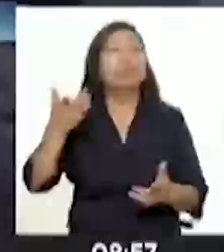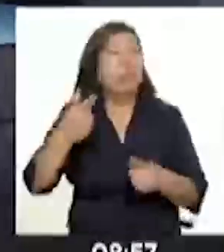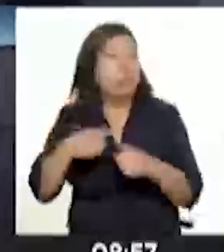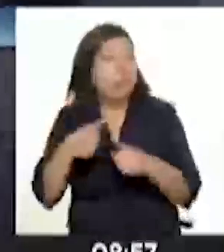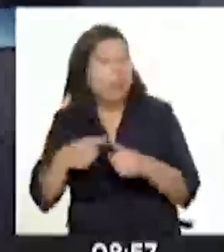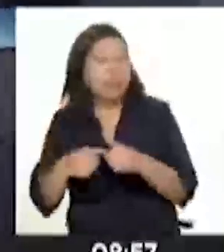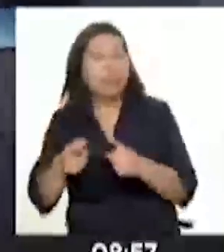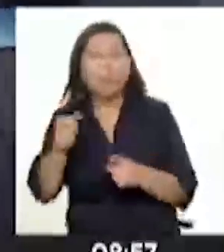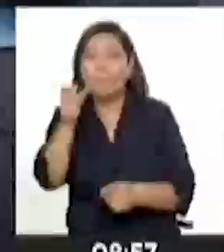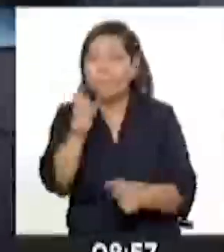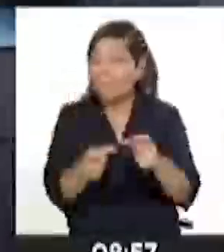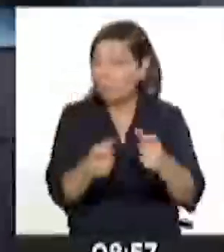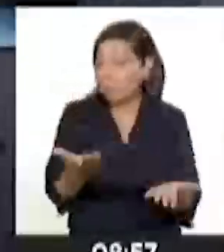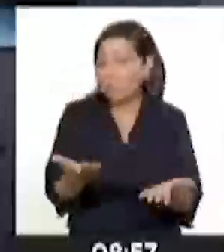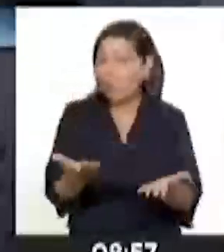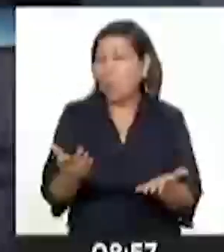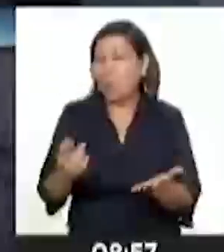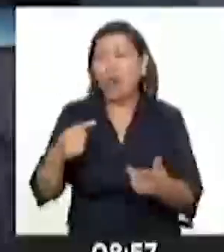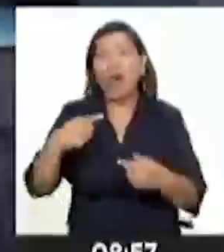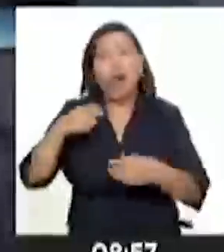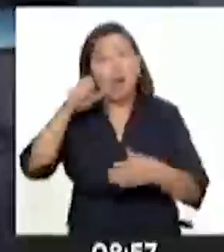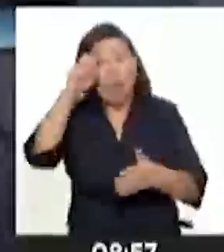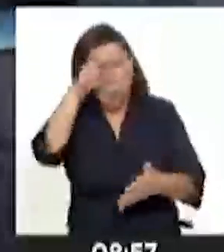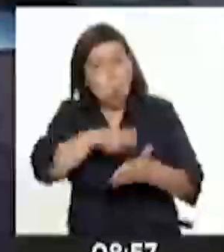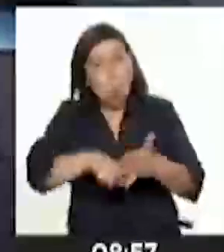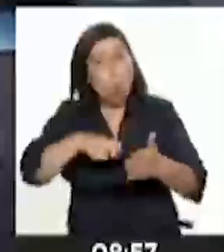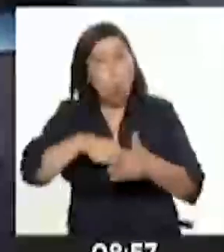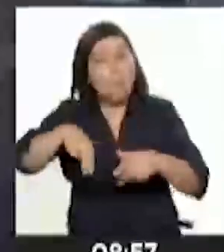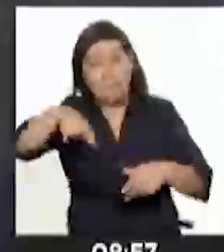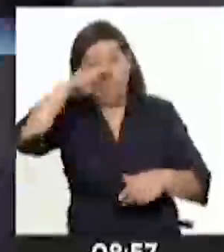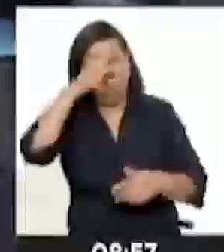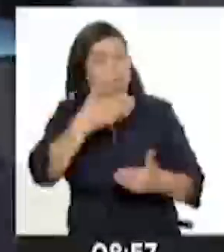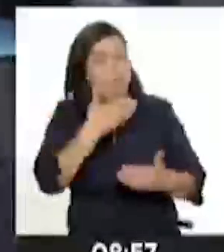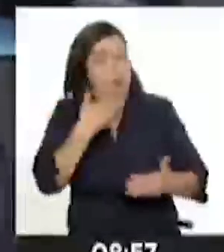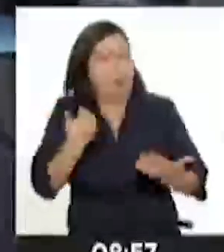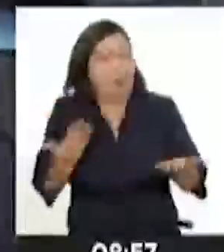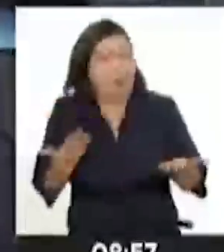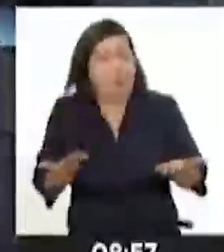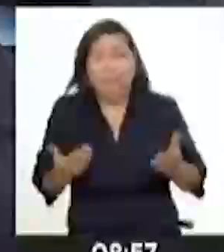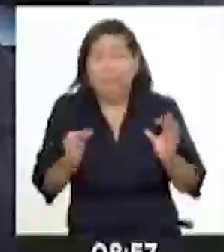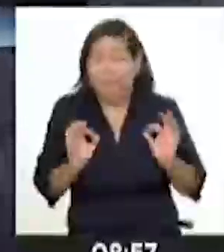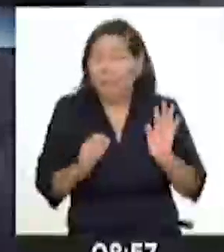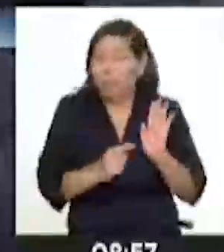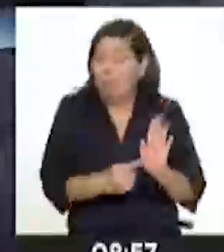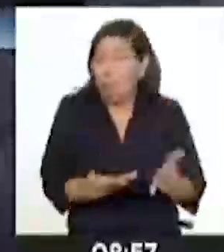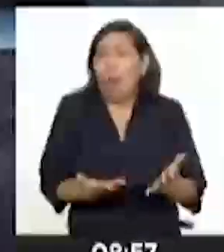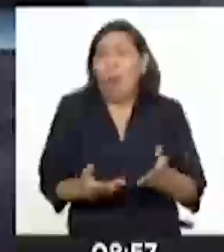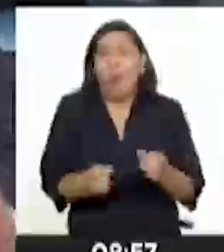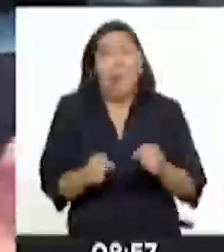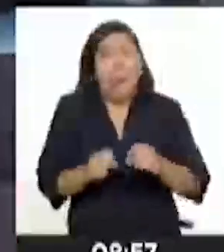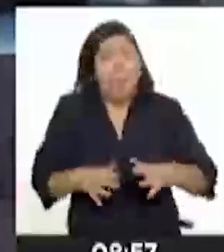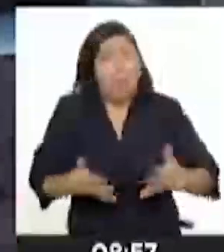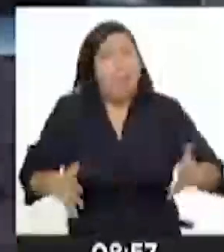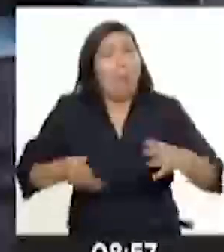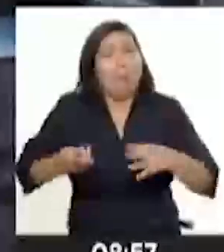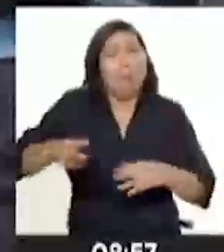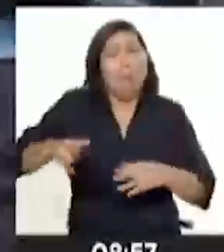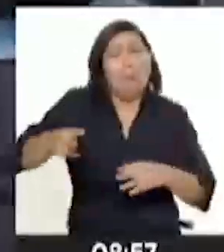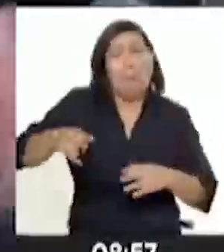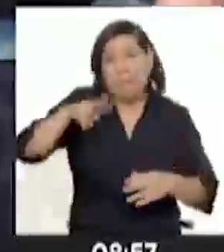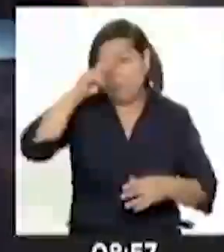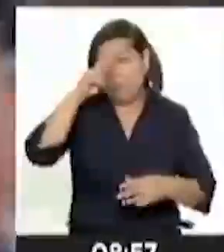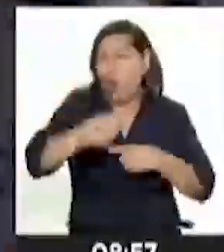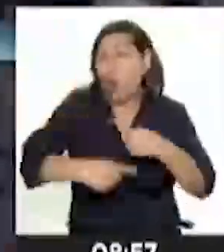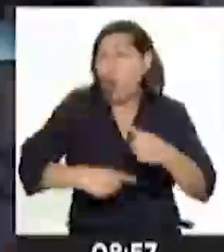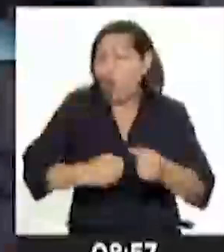Perú, además de ser una potencia minera, se ha convertido en una potencia agroexportadora que tiene todavía una capacidad de mayor crecimiento en los siguientes